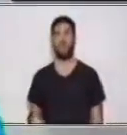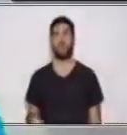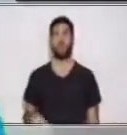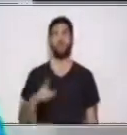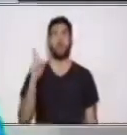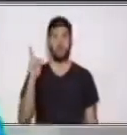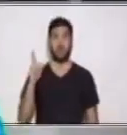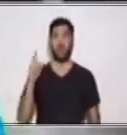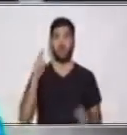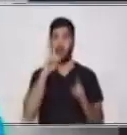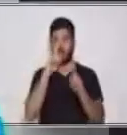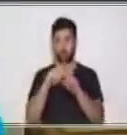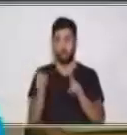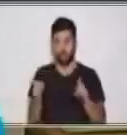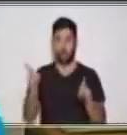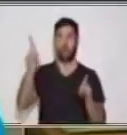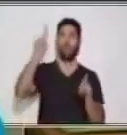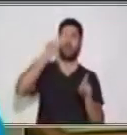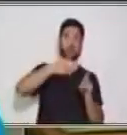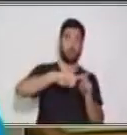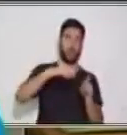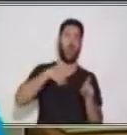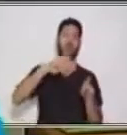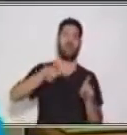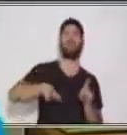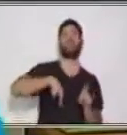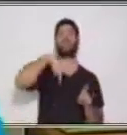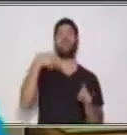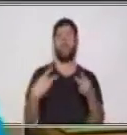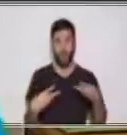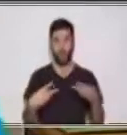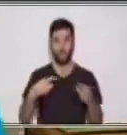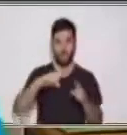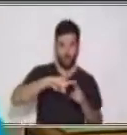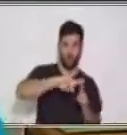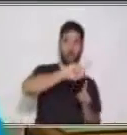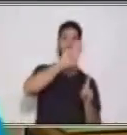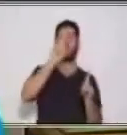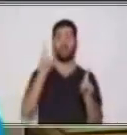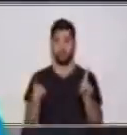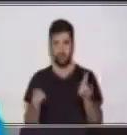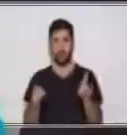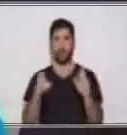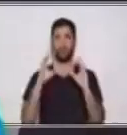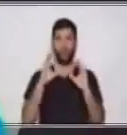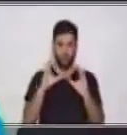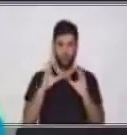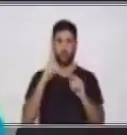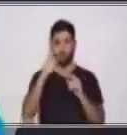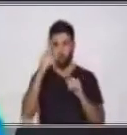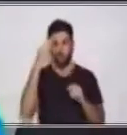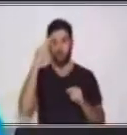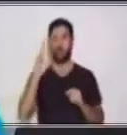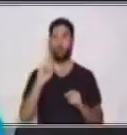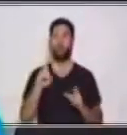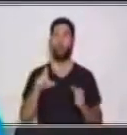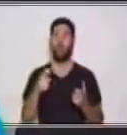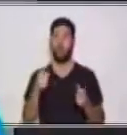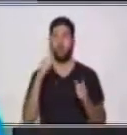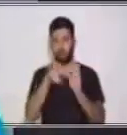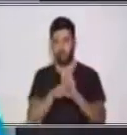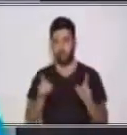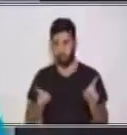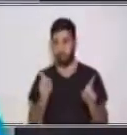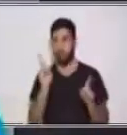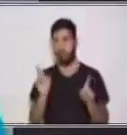trae contrario a la misma posición para poder medir. Entonces tú tienes que saber hacia dónde vas a hacer tu referencia de